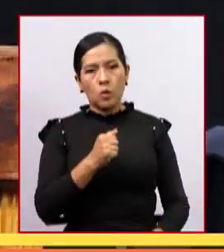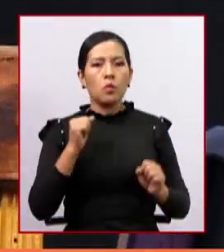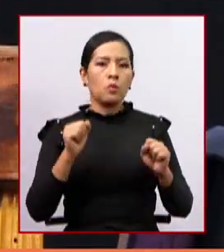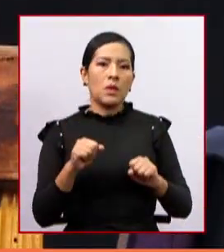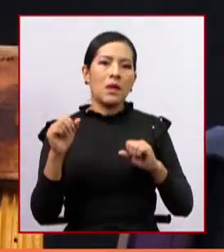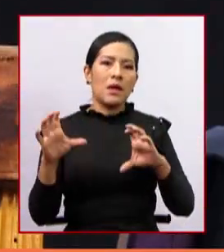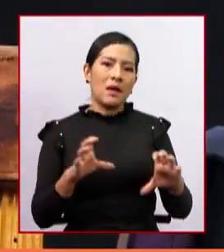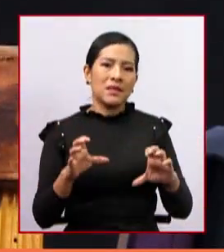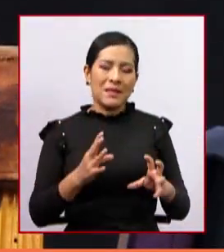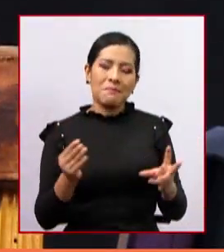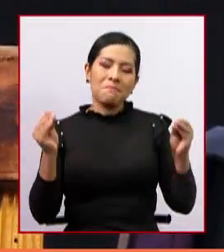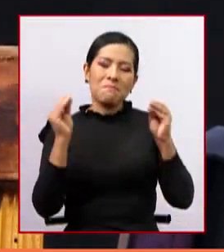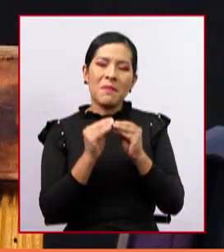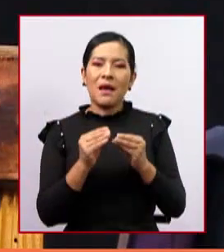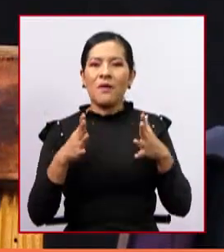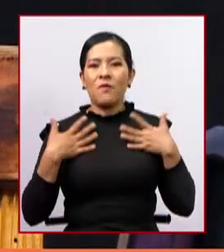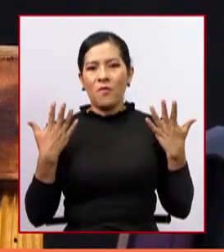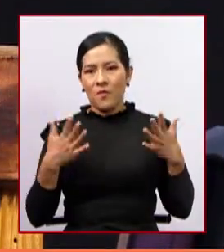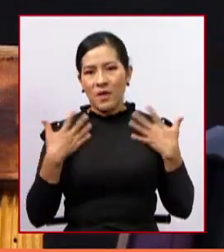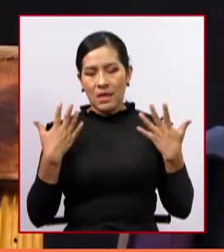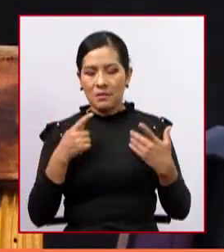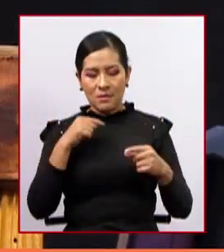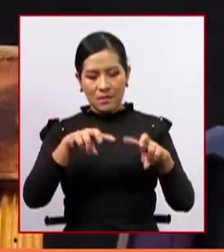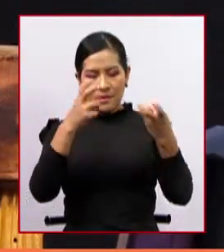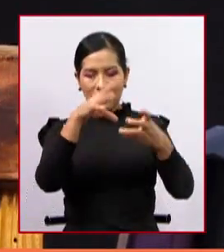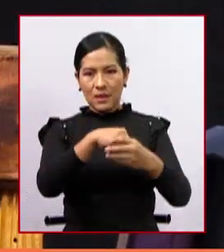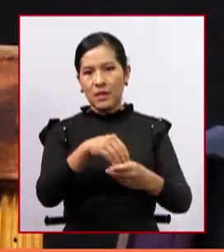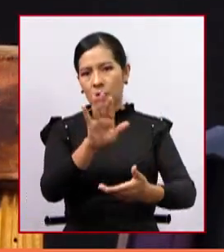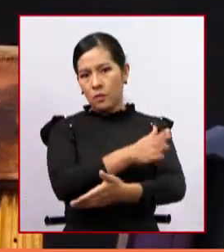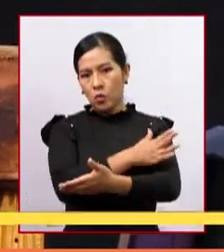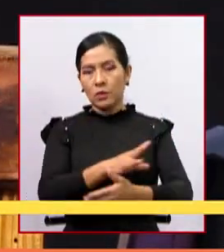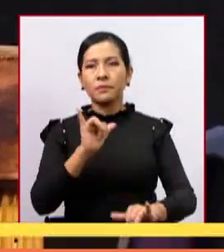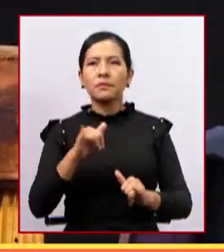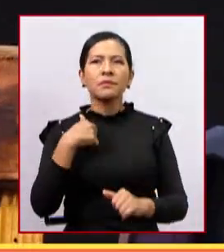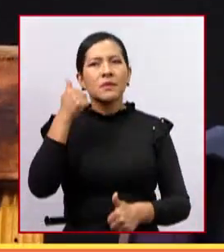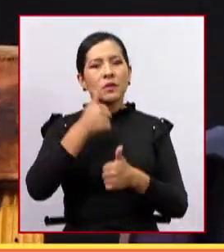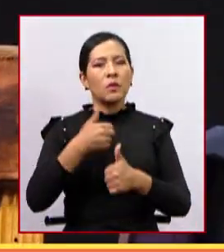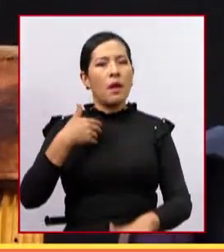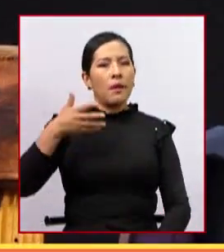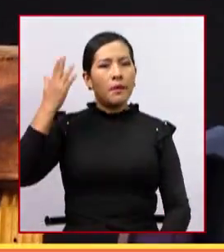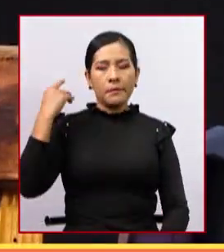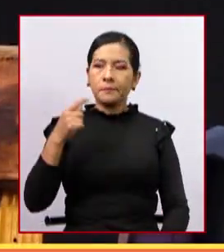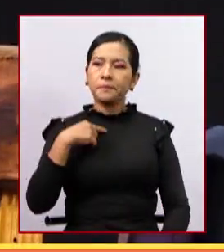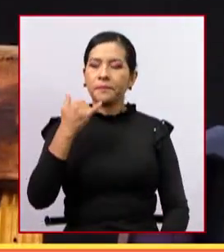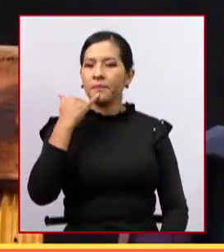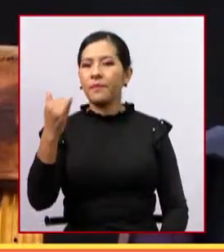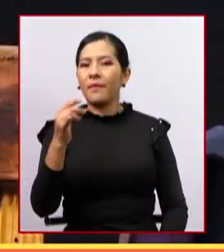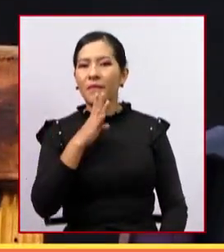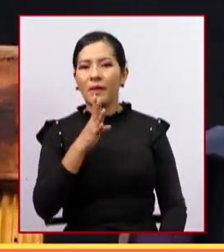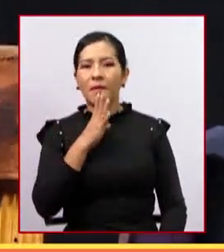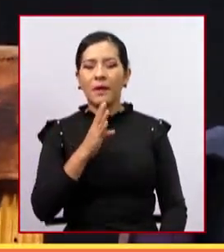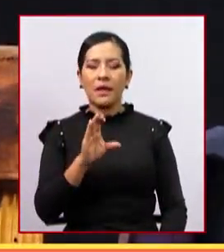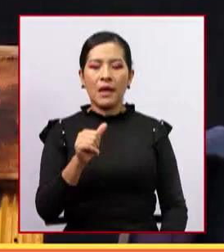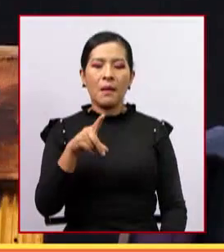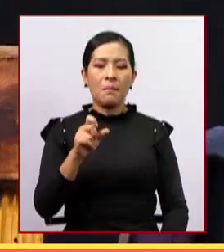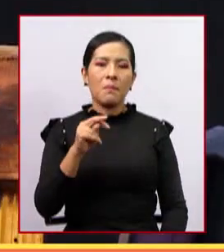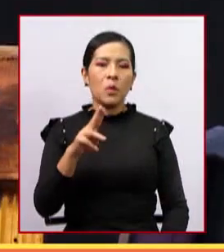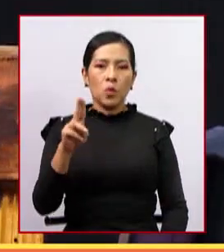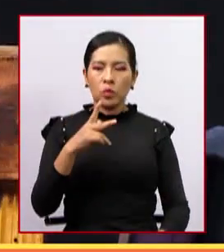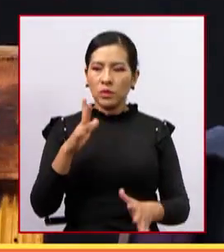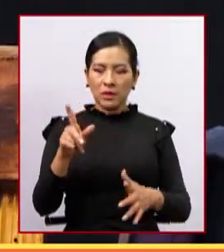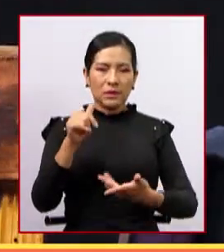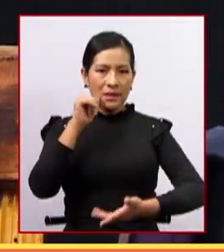Pues dentro de la música, y le hablé, me acuerdo aquella vez, a la Capelú, la hija del